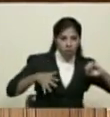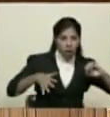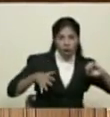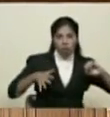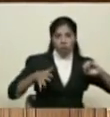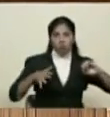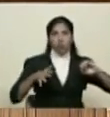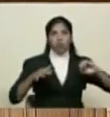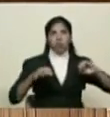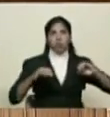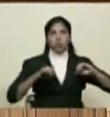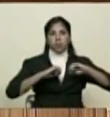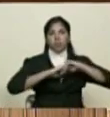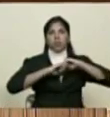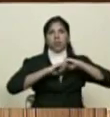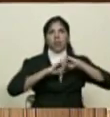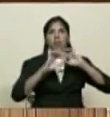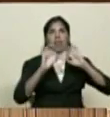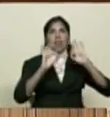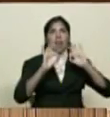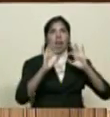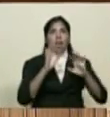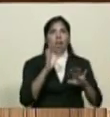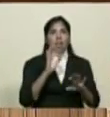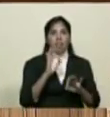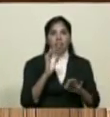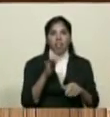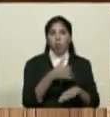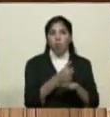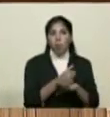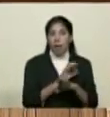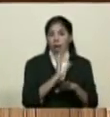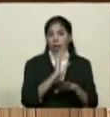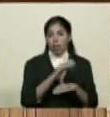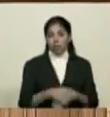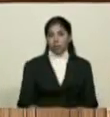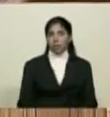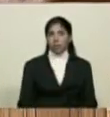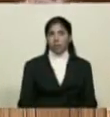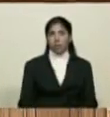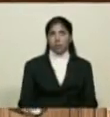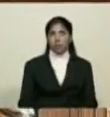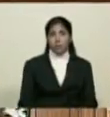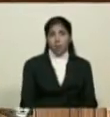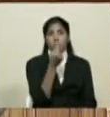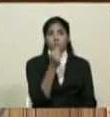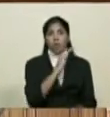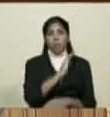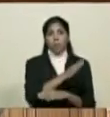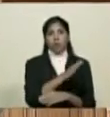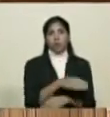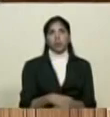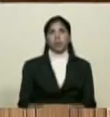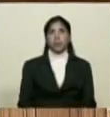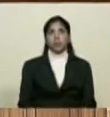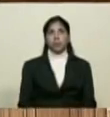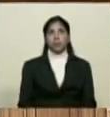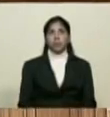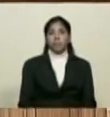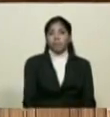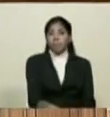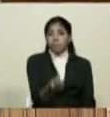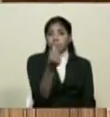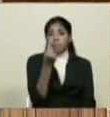abrieron y no hay ningún empresario investigado. No hay ningún empresario. No hay